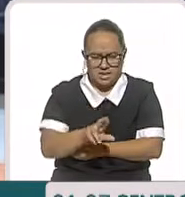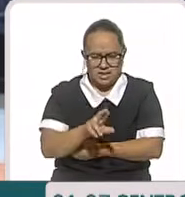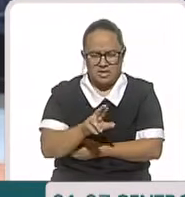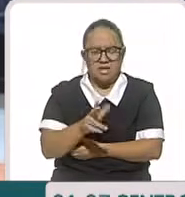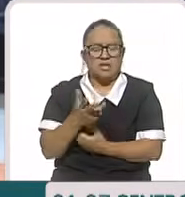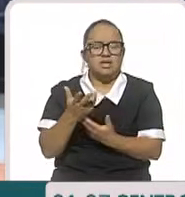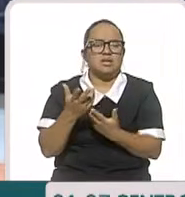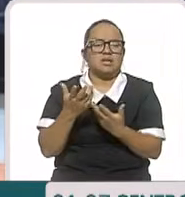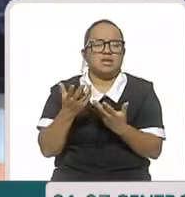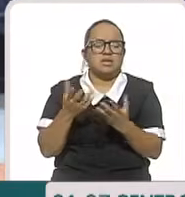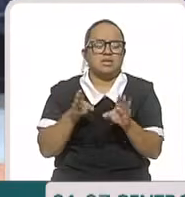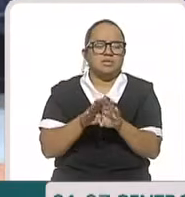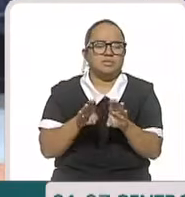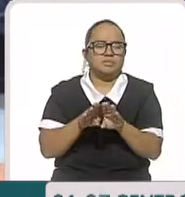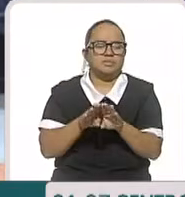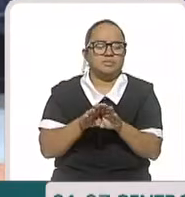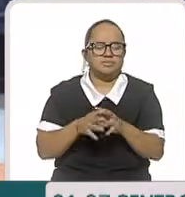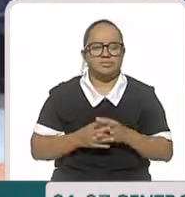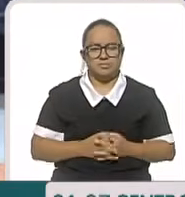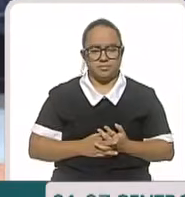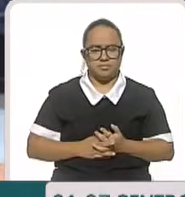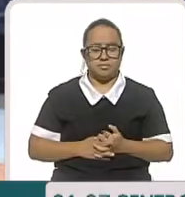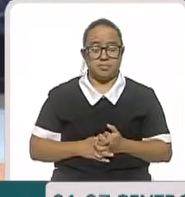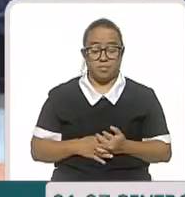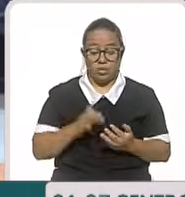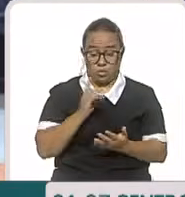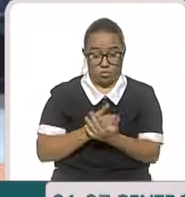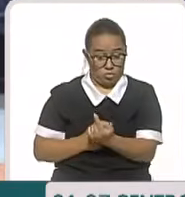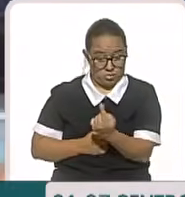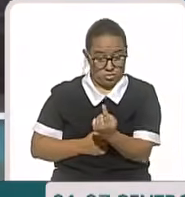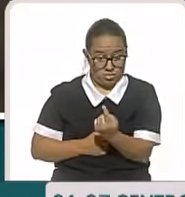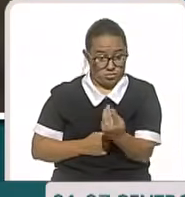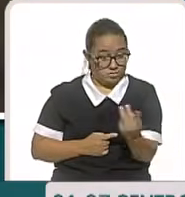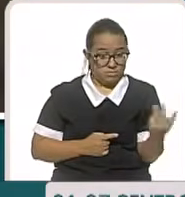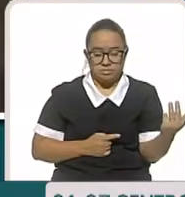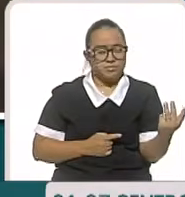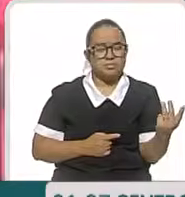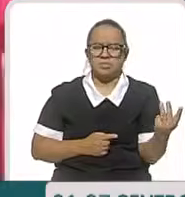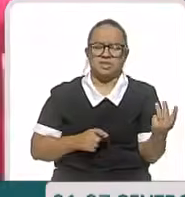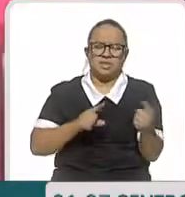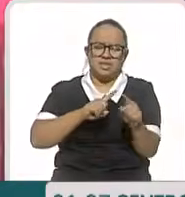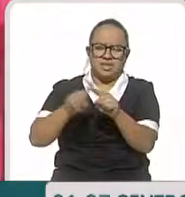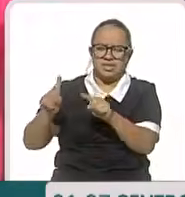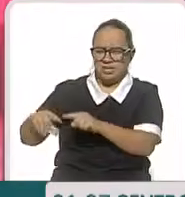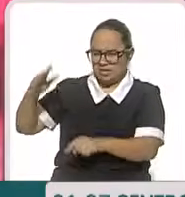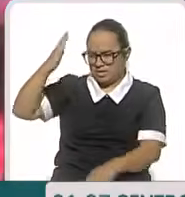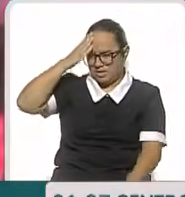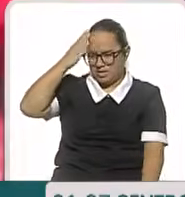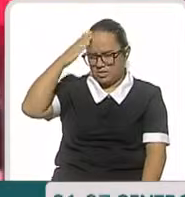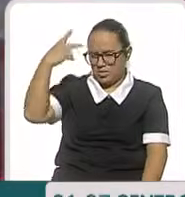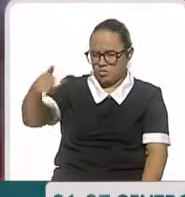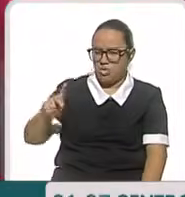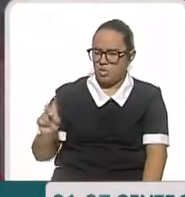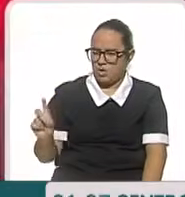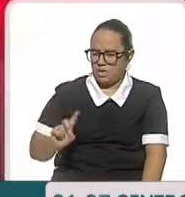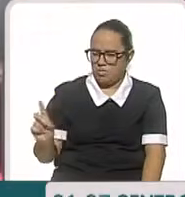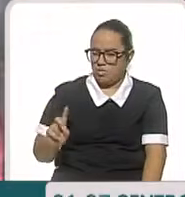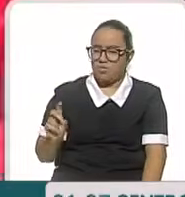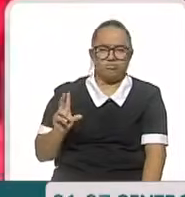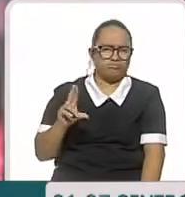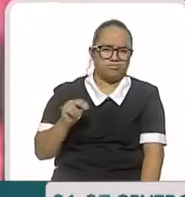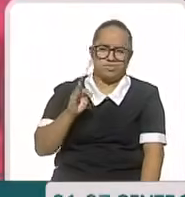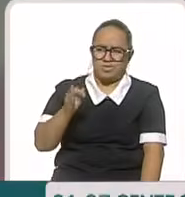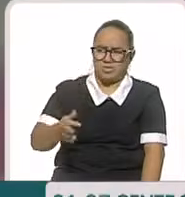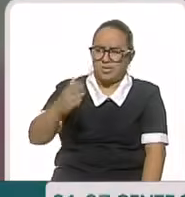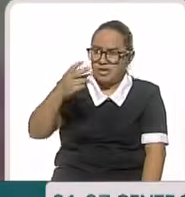Ocasio-Cortez? Jesús. Así es, no solamente ellos, ha habido la mayoría de los liderazgos demócratas han criticado justamente